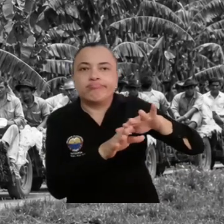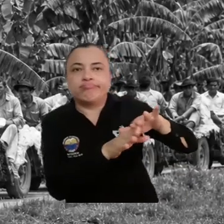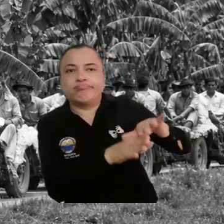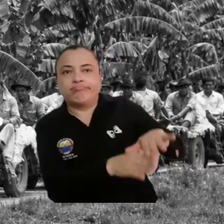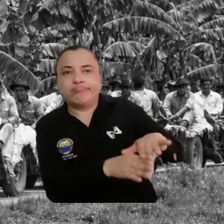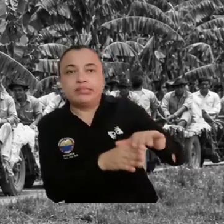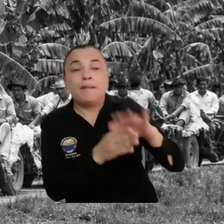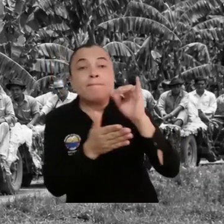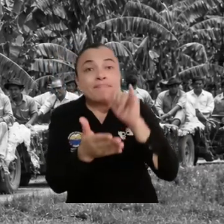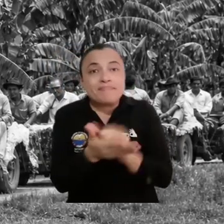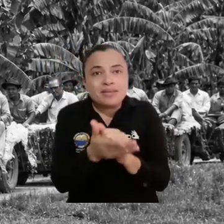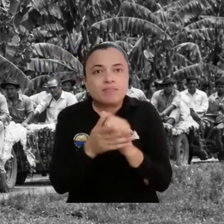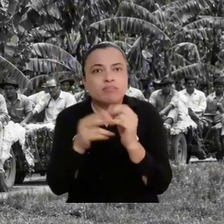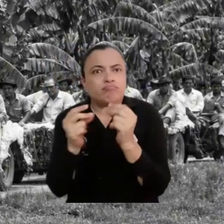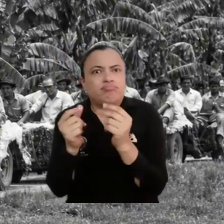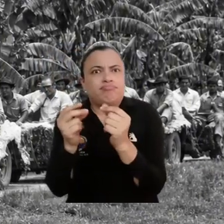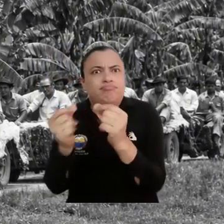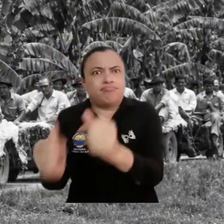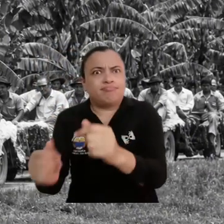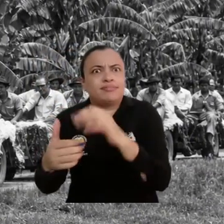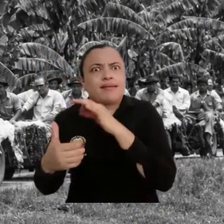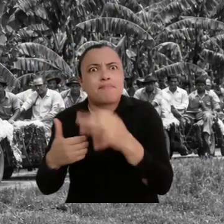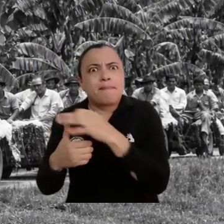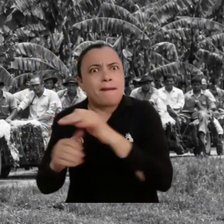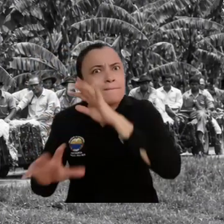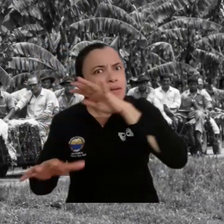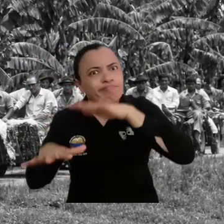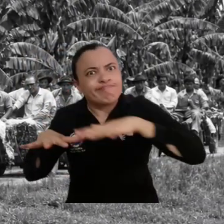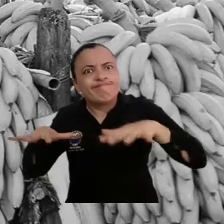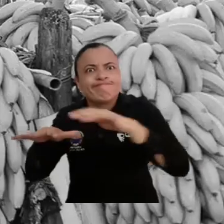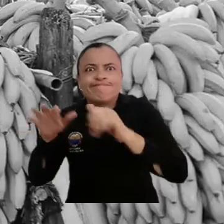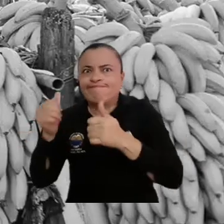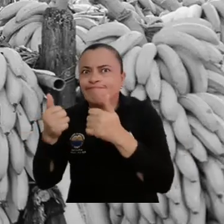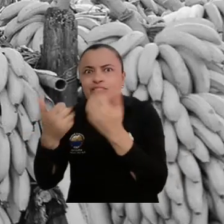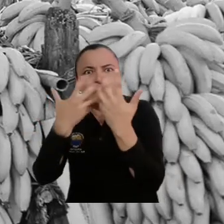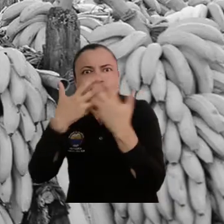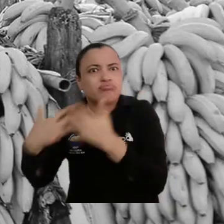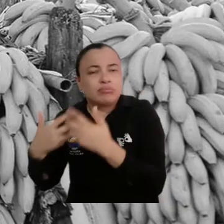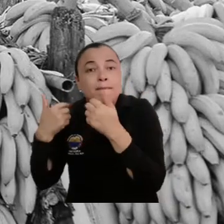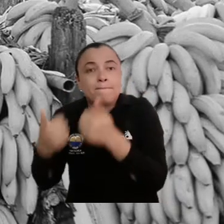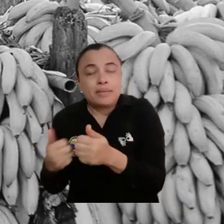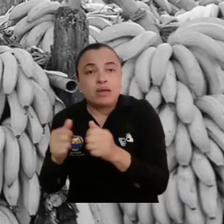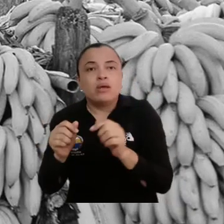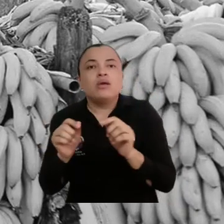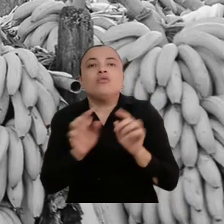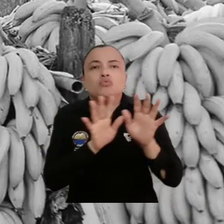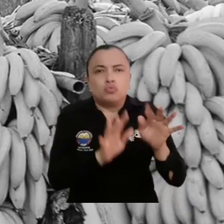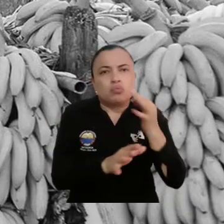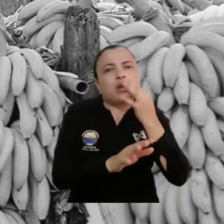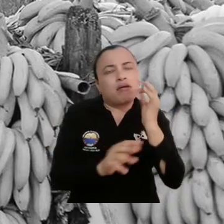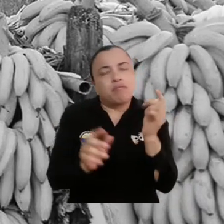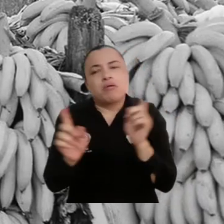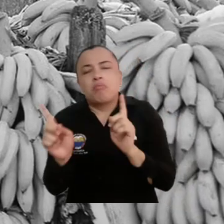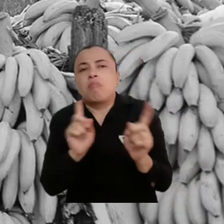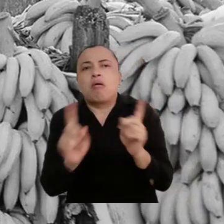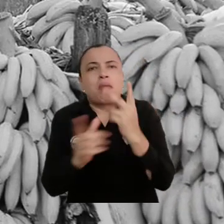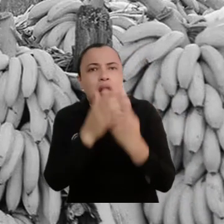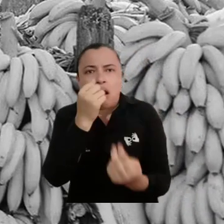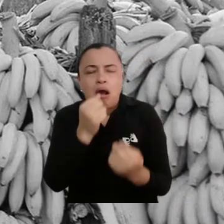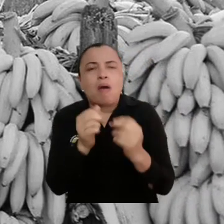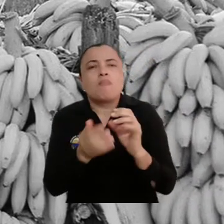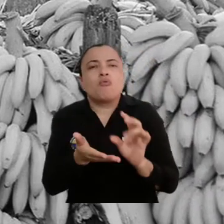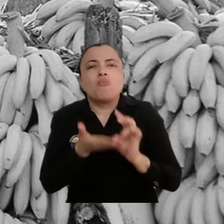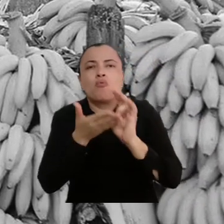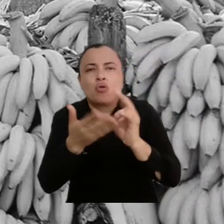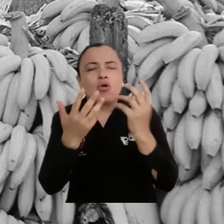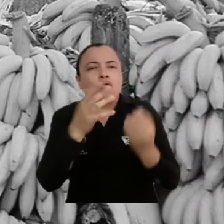con el dinamismo del enclave bananero, aunque ambos modelos productivos agropecuarios convivieron durante varias décadas desde finales del siglo XIX hasta la